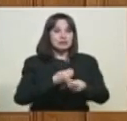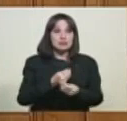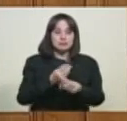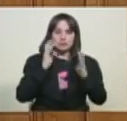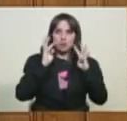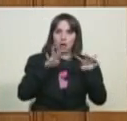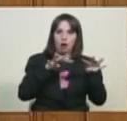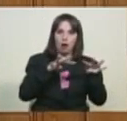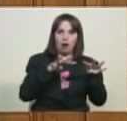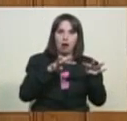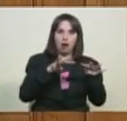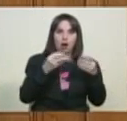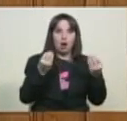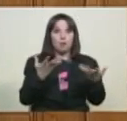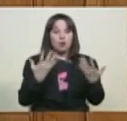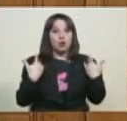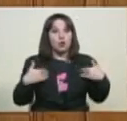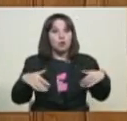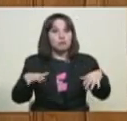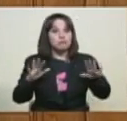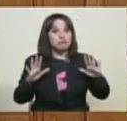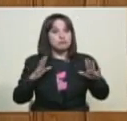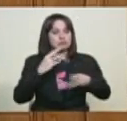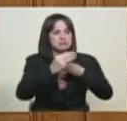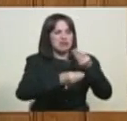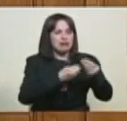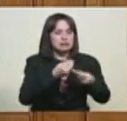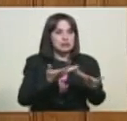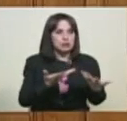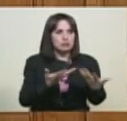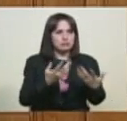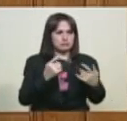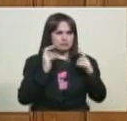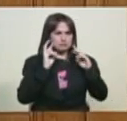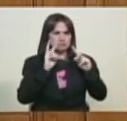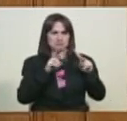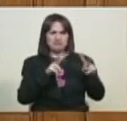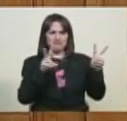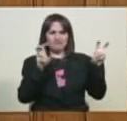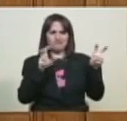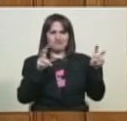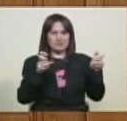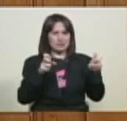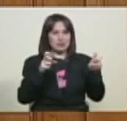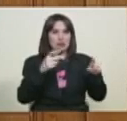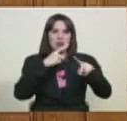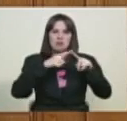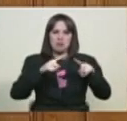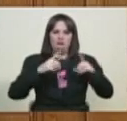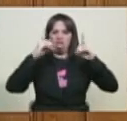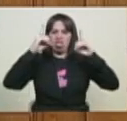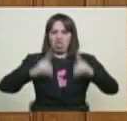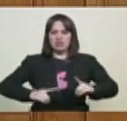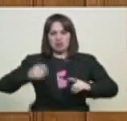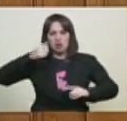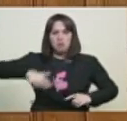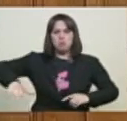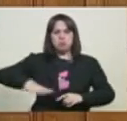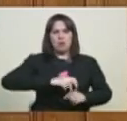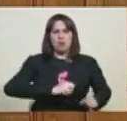despropósito, aquel golpe de Estado consumándose como una sola fuerza milagrosa,